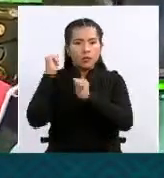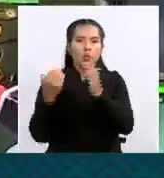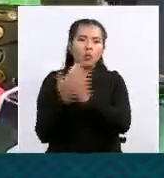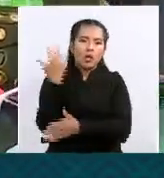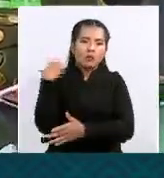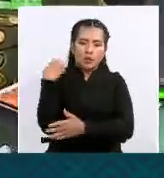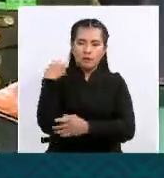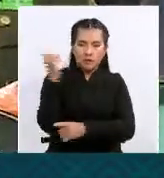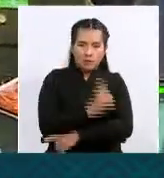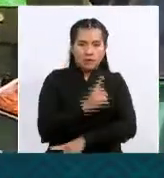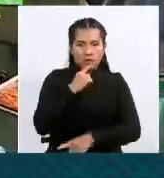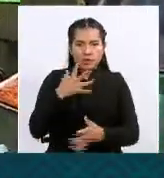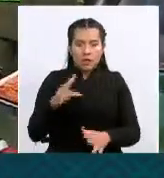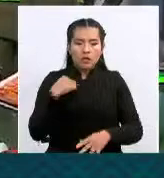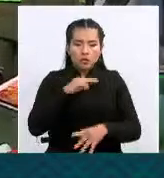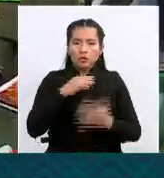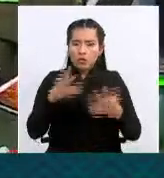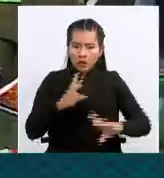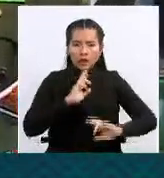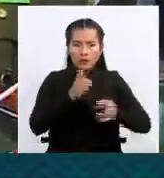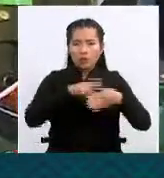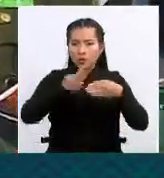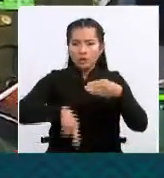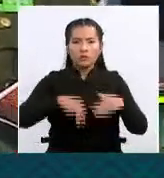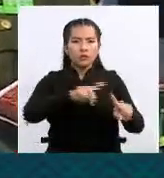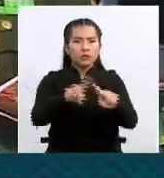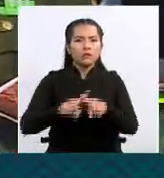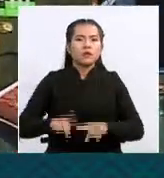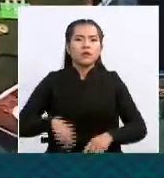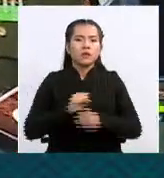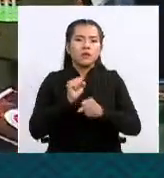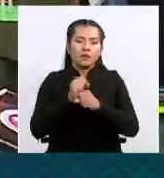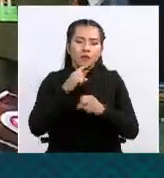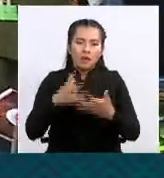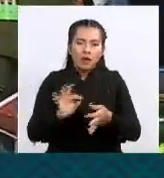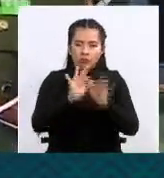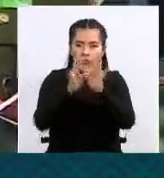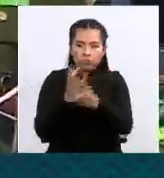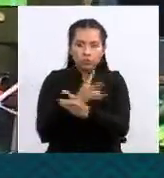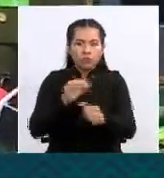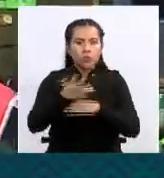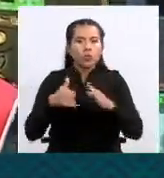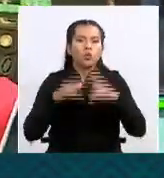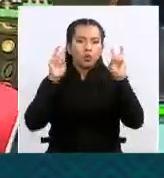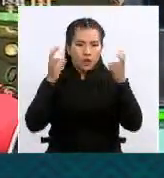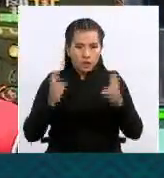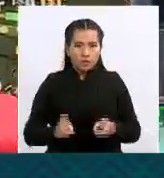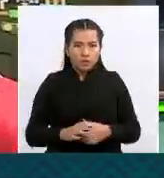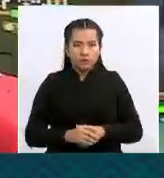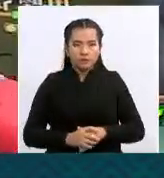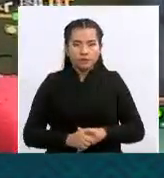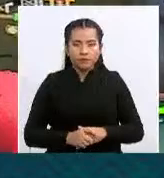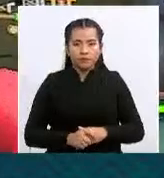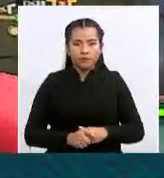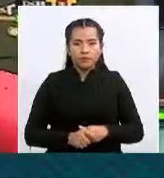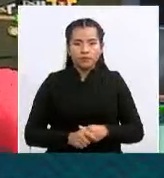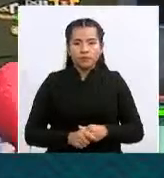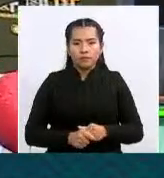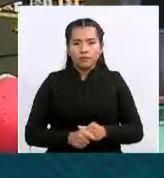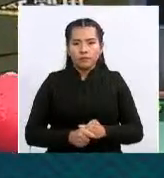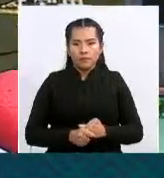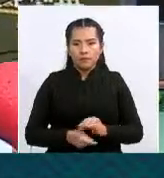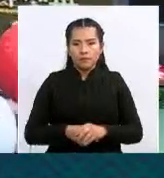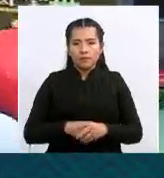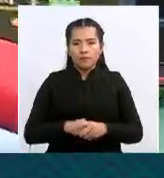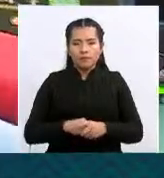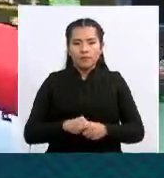a lo largo de esta gestión, que se traduce fundamentalmente en la resolución pronta de los casos criminales. General, ¿cómo deja la policía? ¿Se conoce el nombre ya de